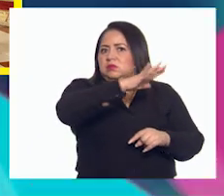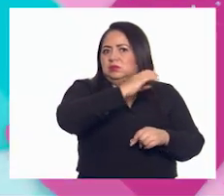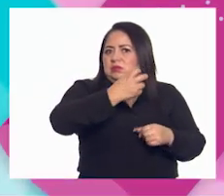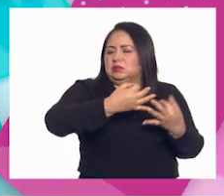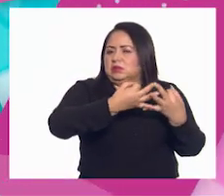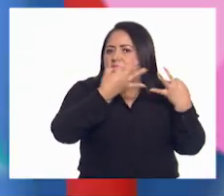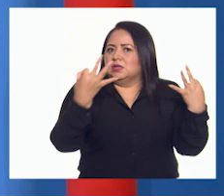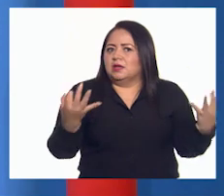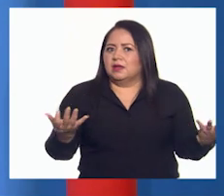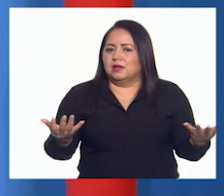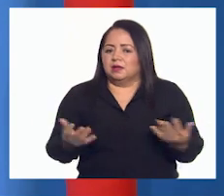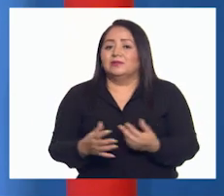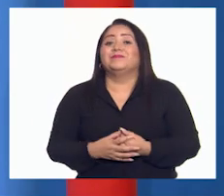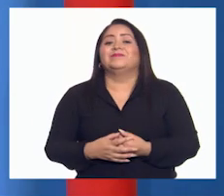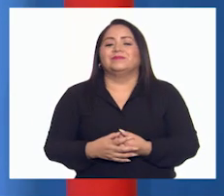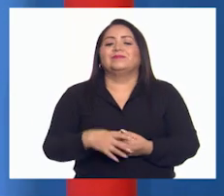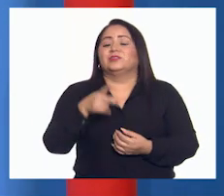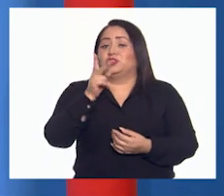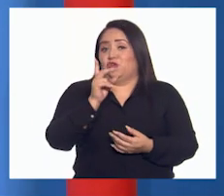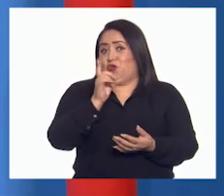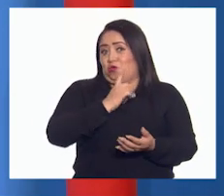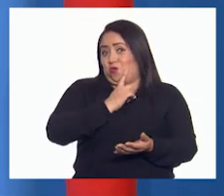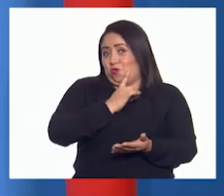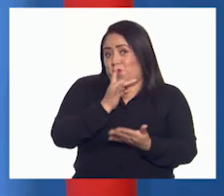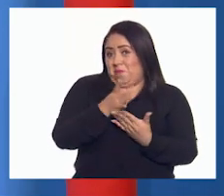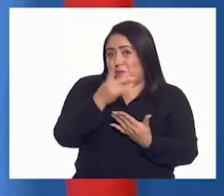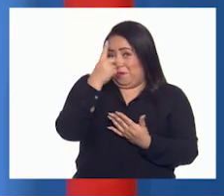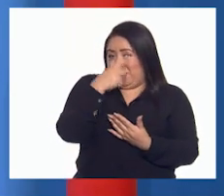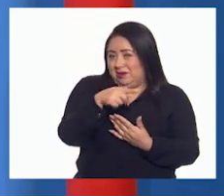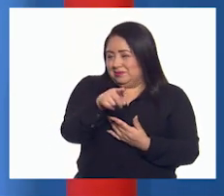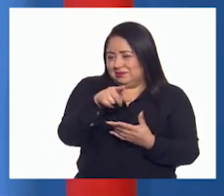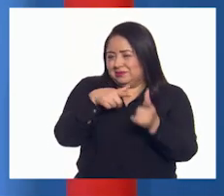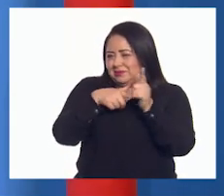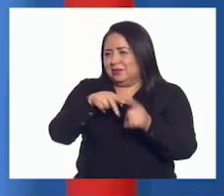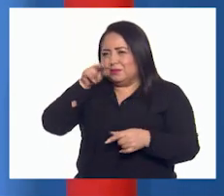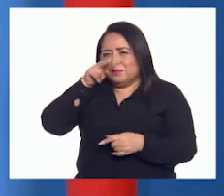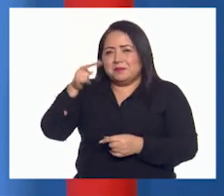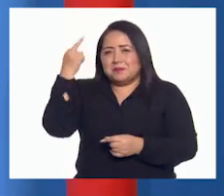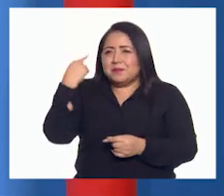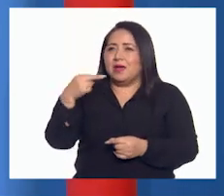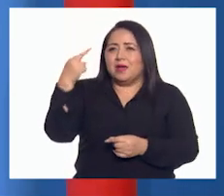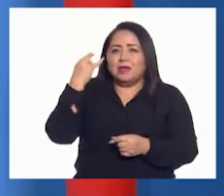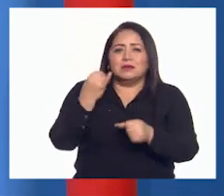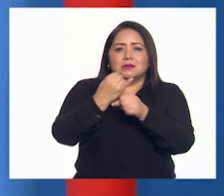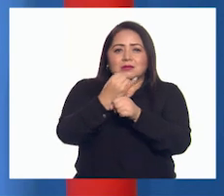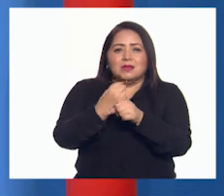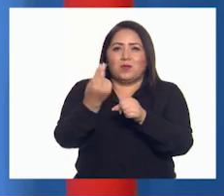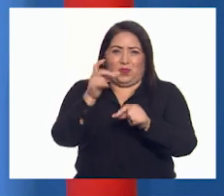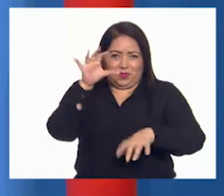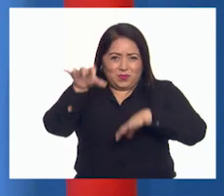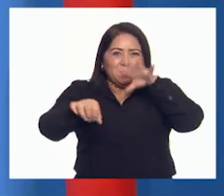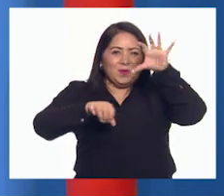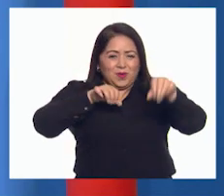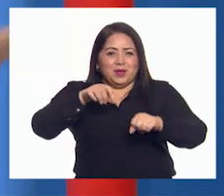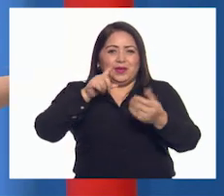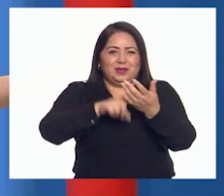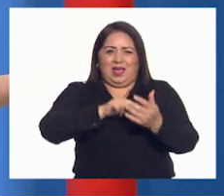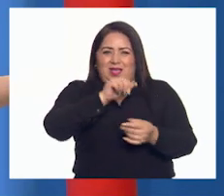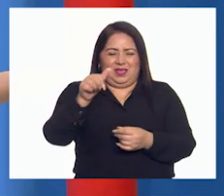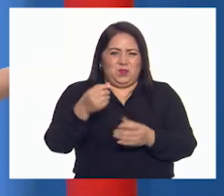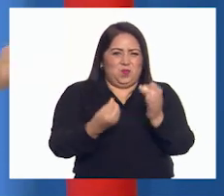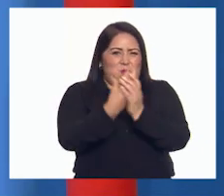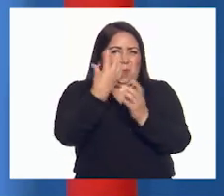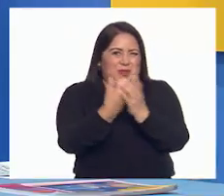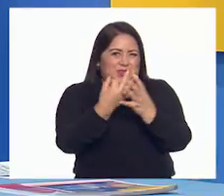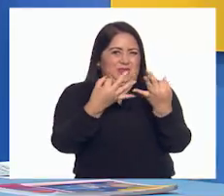estas tierras. Pues nada más como para seguir financiando más viajes de exploración y conquista y colonización de estas